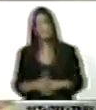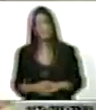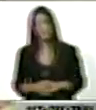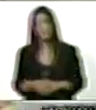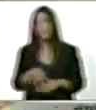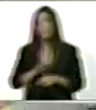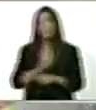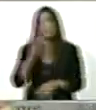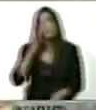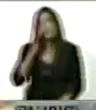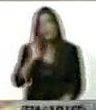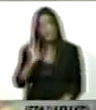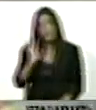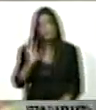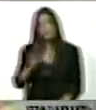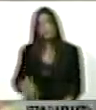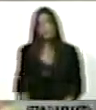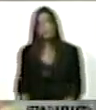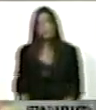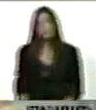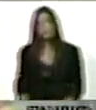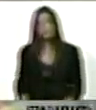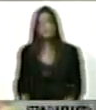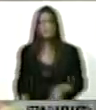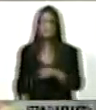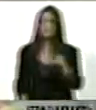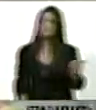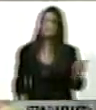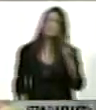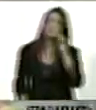creo es que estos señores que